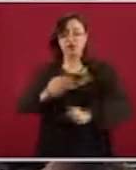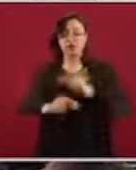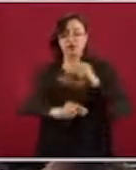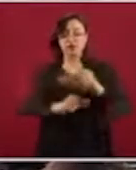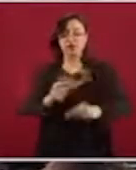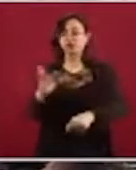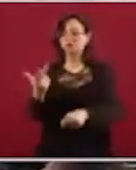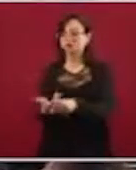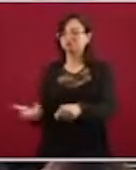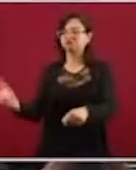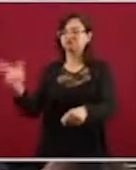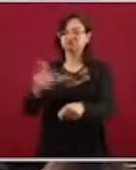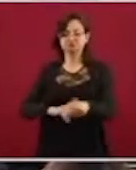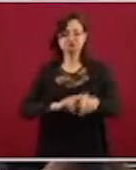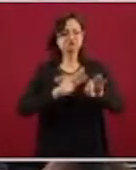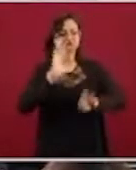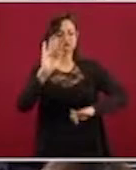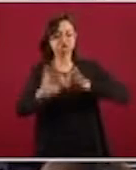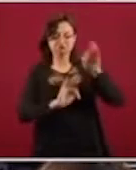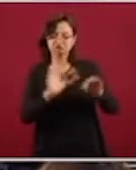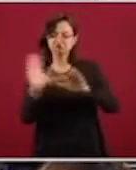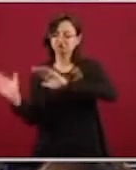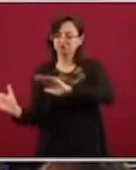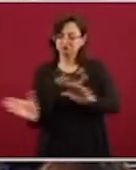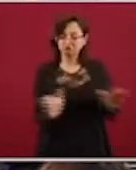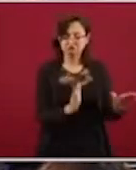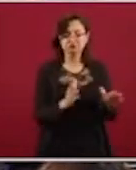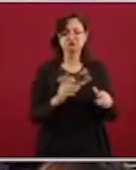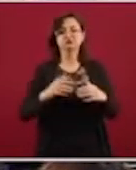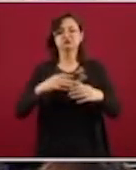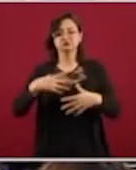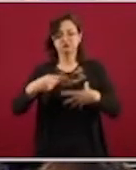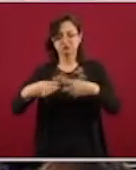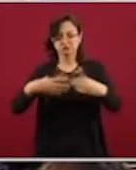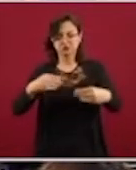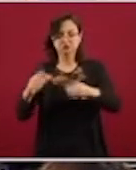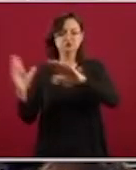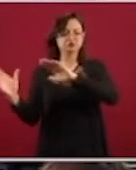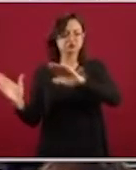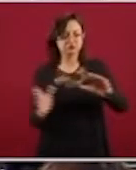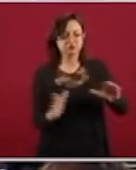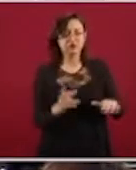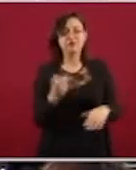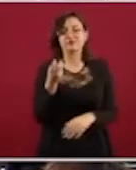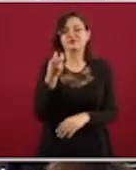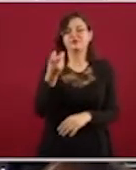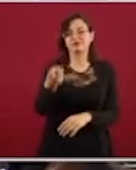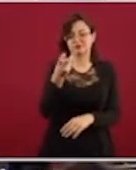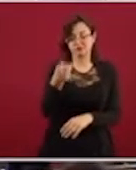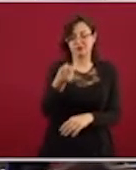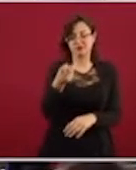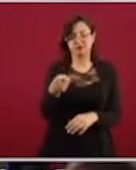Se dieron casos en donde esto es, esta era la carrera,